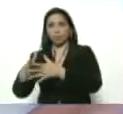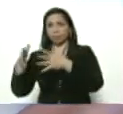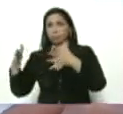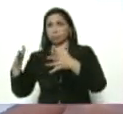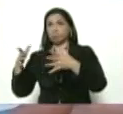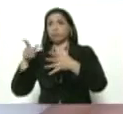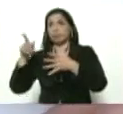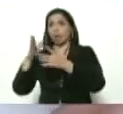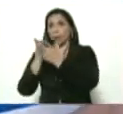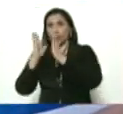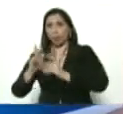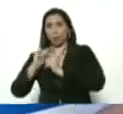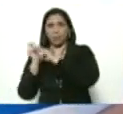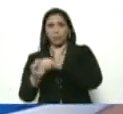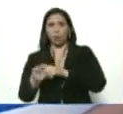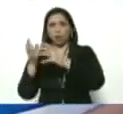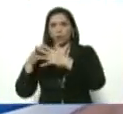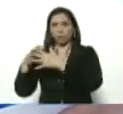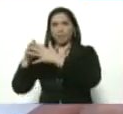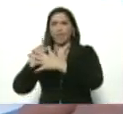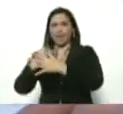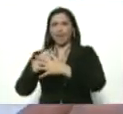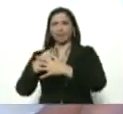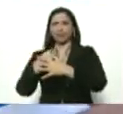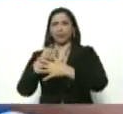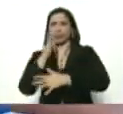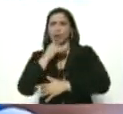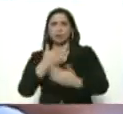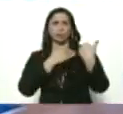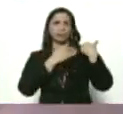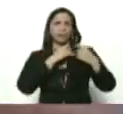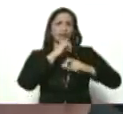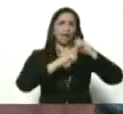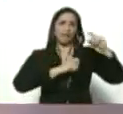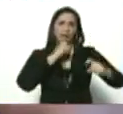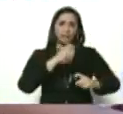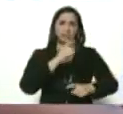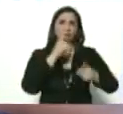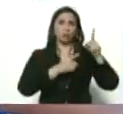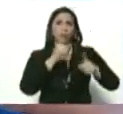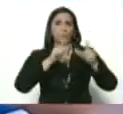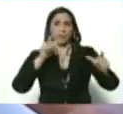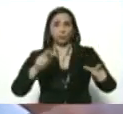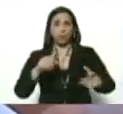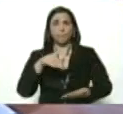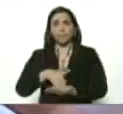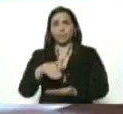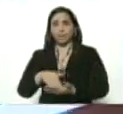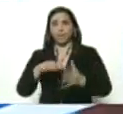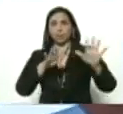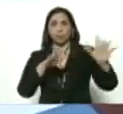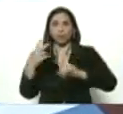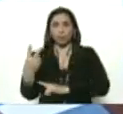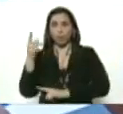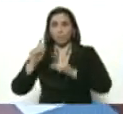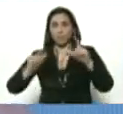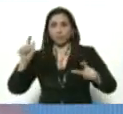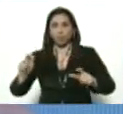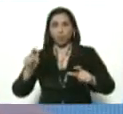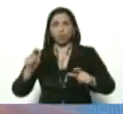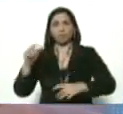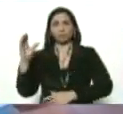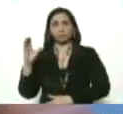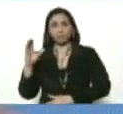eso puede llevar la irresponsabilidad y la avaricia de algunos en miranda 92 casos distinto